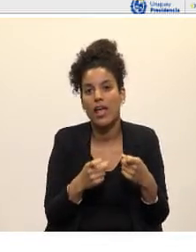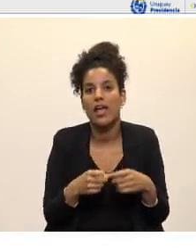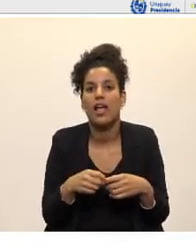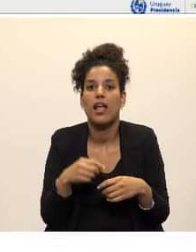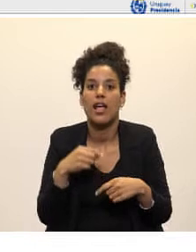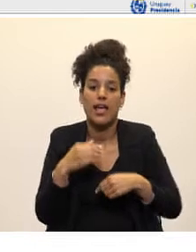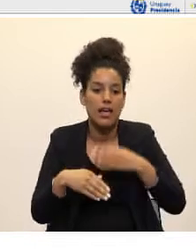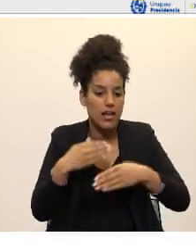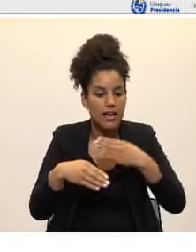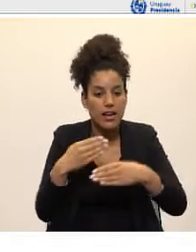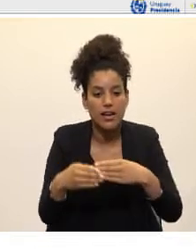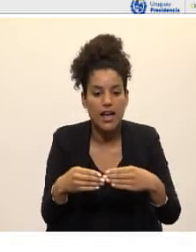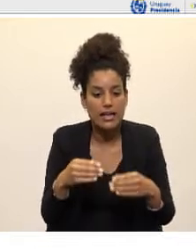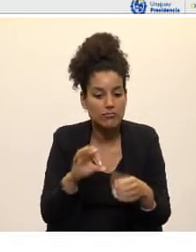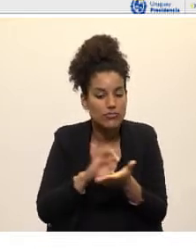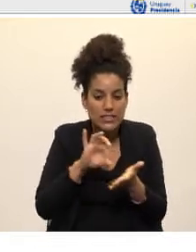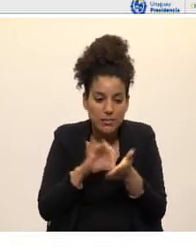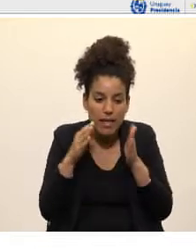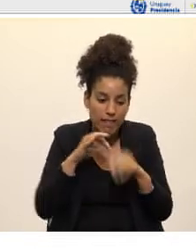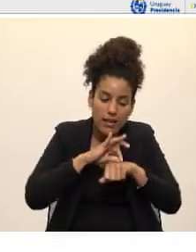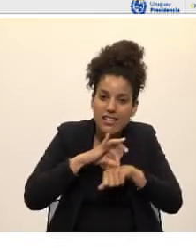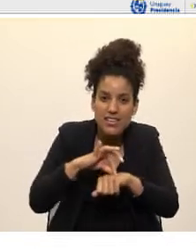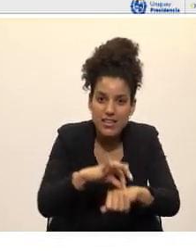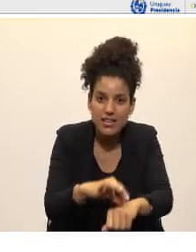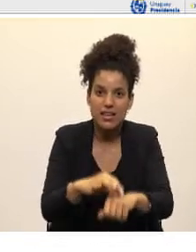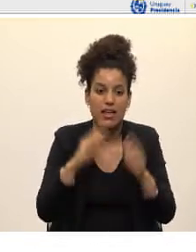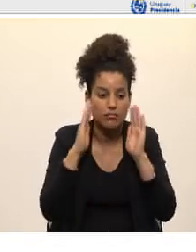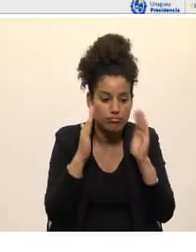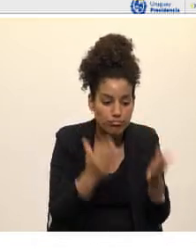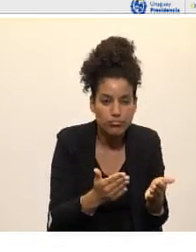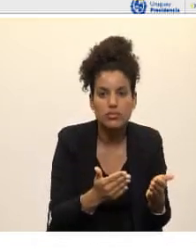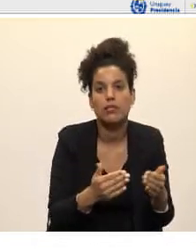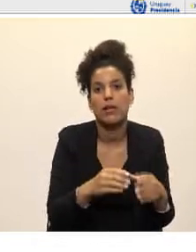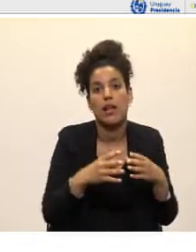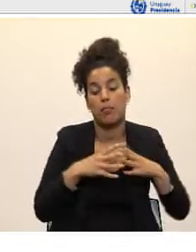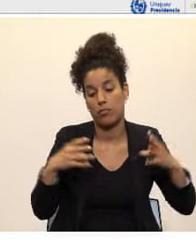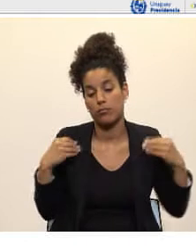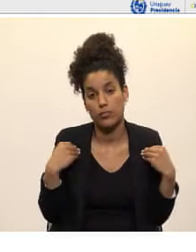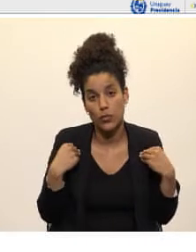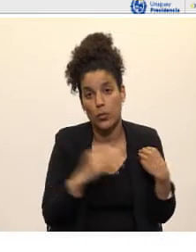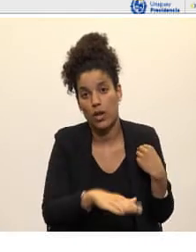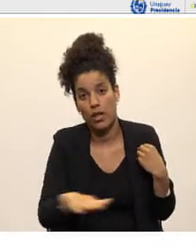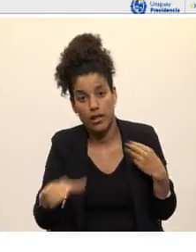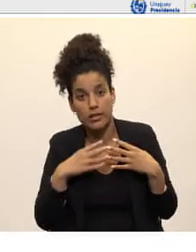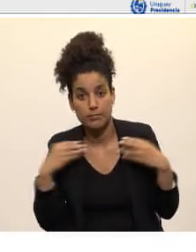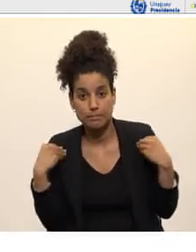de acompañamiento a las trayectorias, itinerarios diversos para nuestros estudiantes,